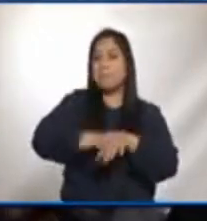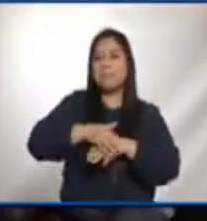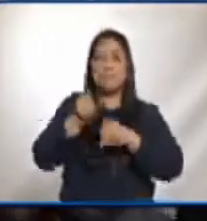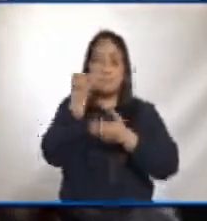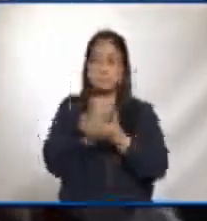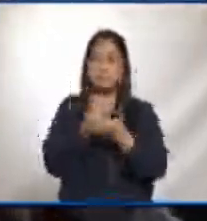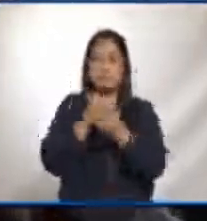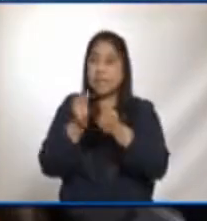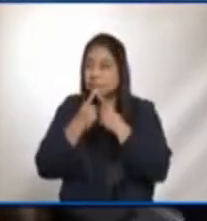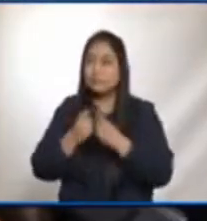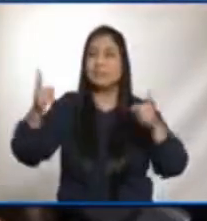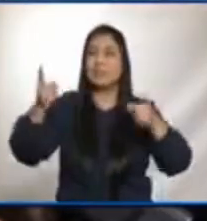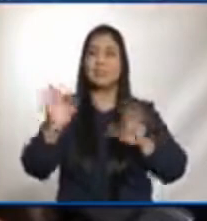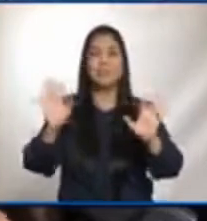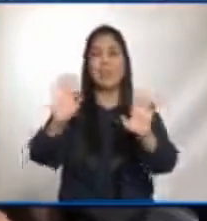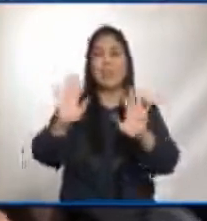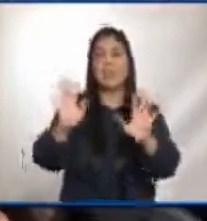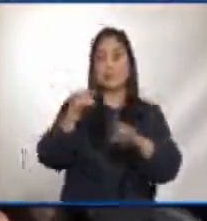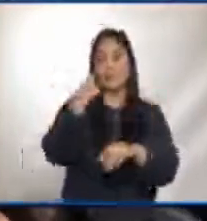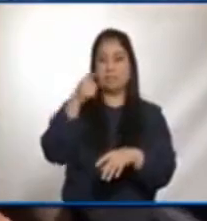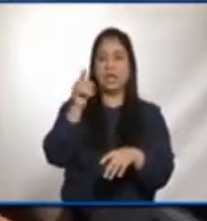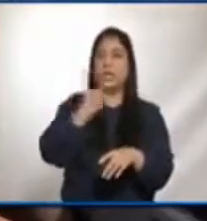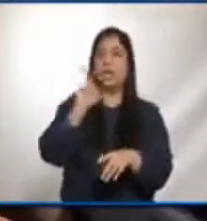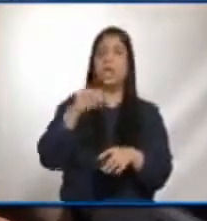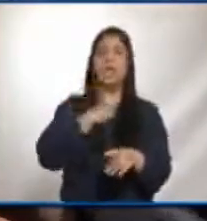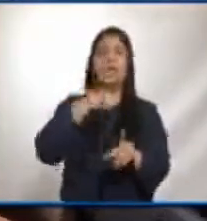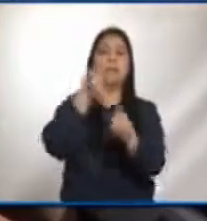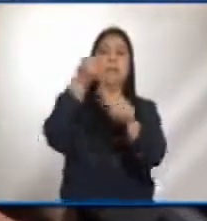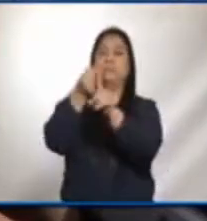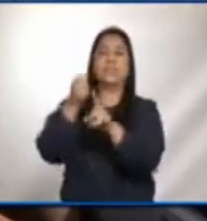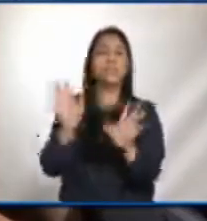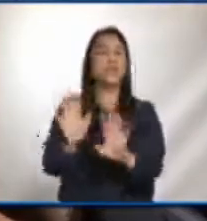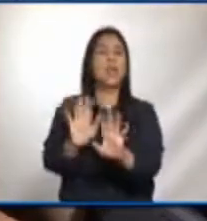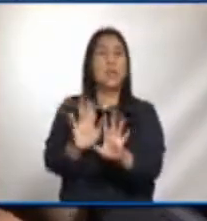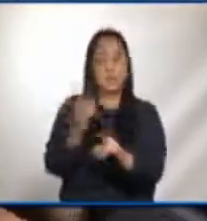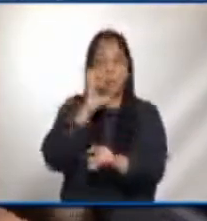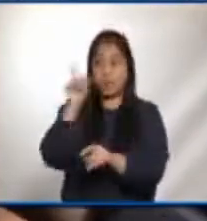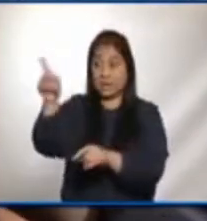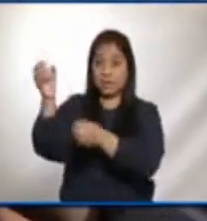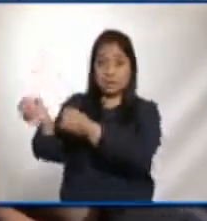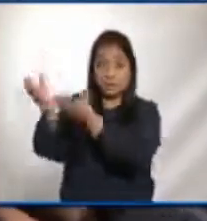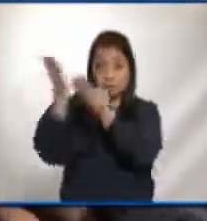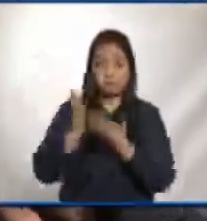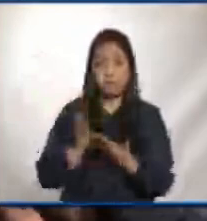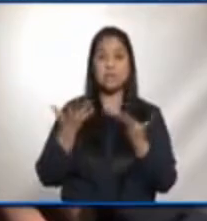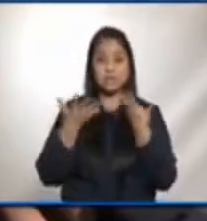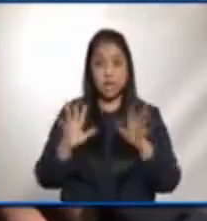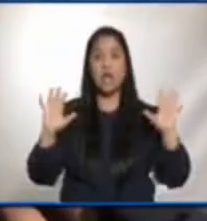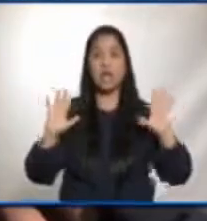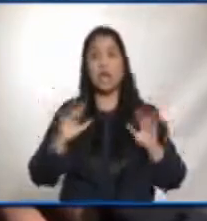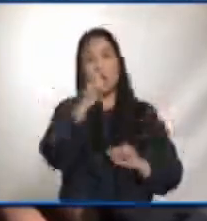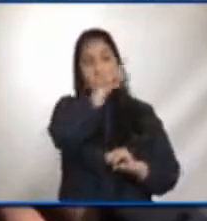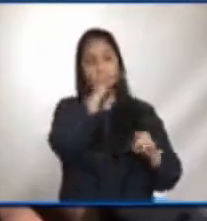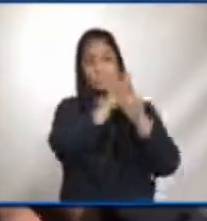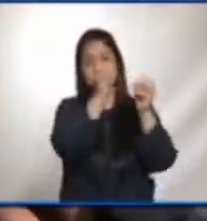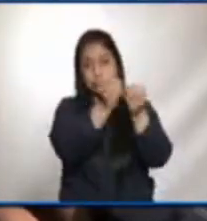queremos nosotros entorpecerlas, incluso trasladando lo que ya, parte de lo que ellos nos contaron, o lo que le contaron ya al